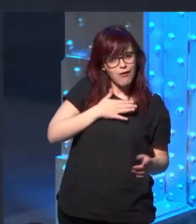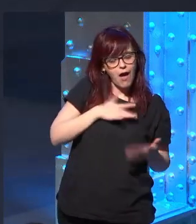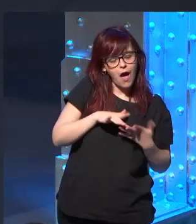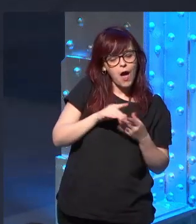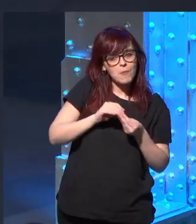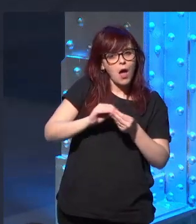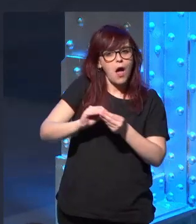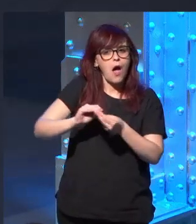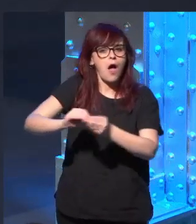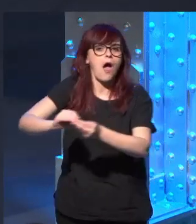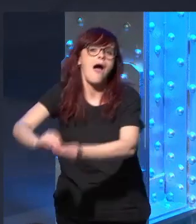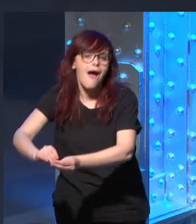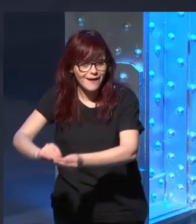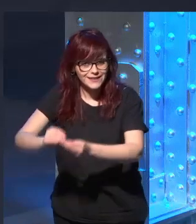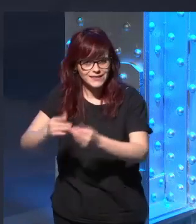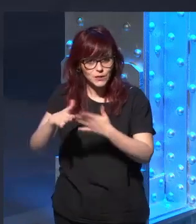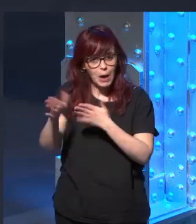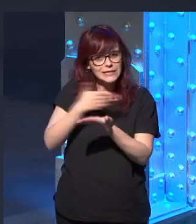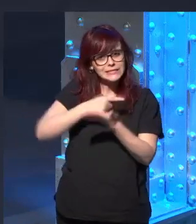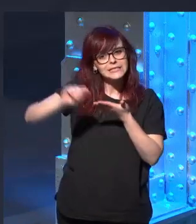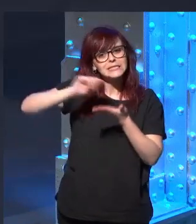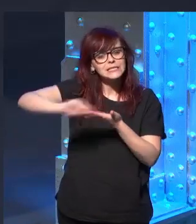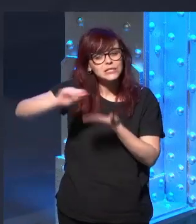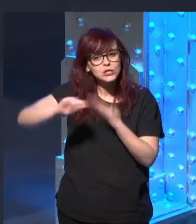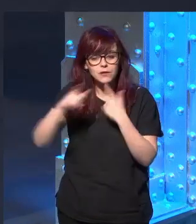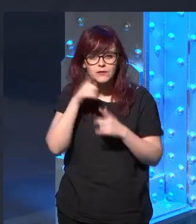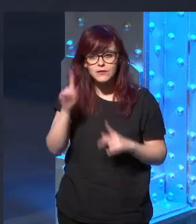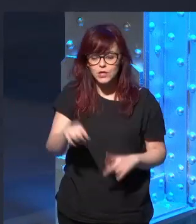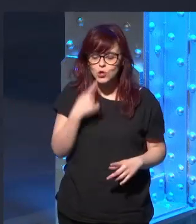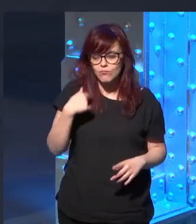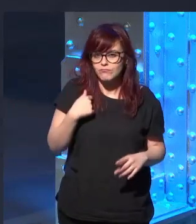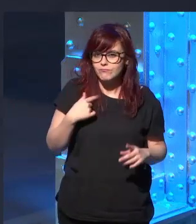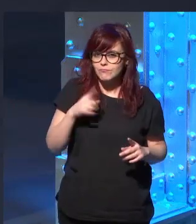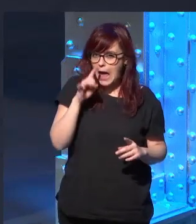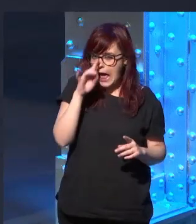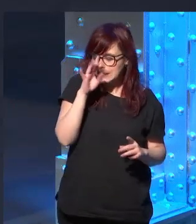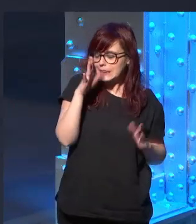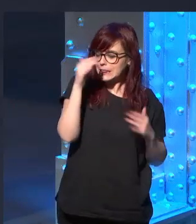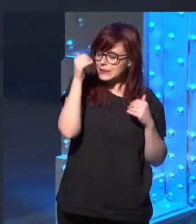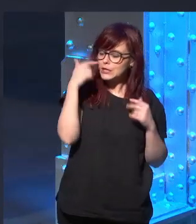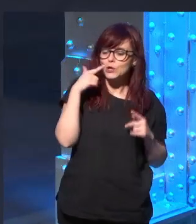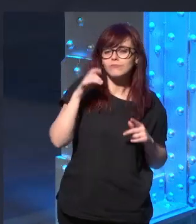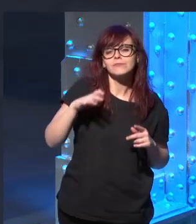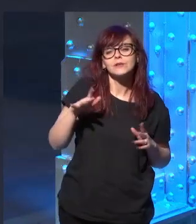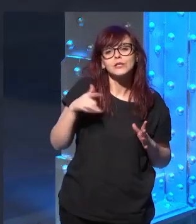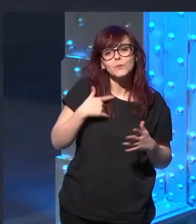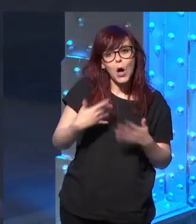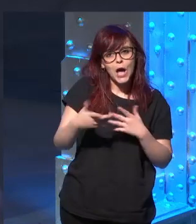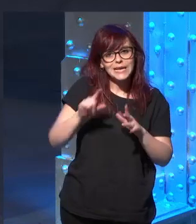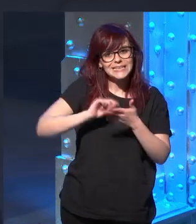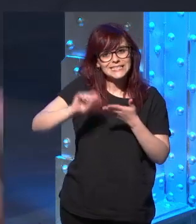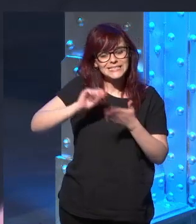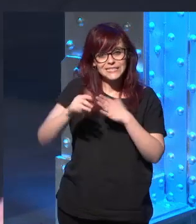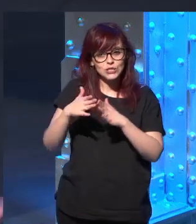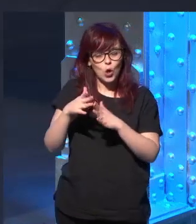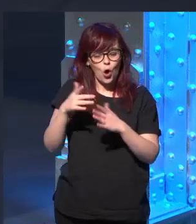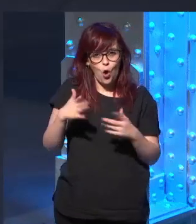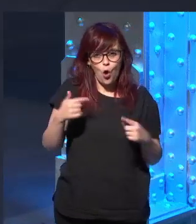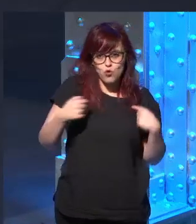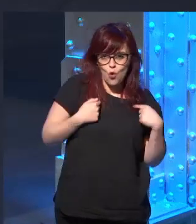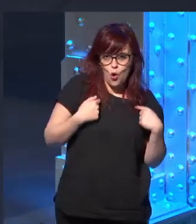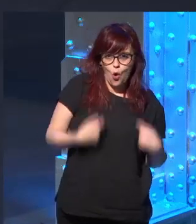de lo que está escrito. Y a mí me llama mucho la atención que lo que está escrito, lo hayamos escrito nosotros o lo hayan escrito